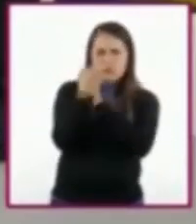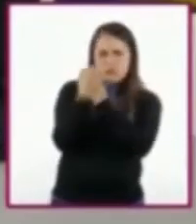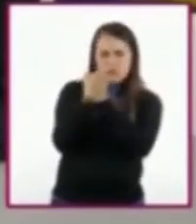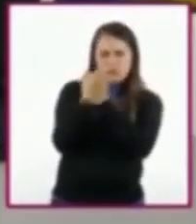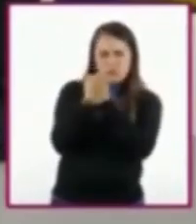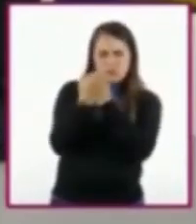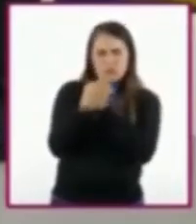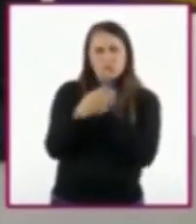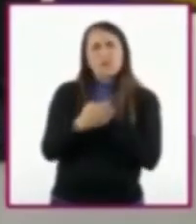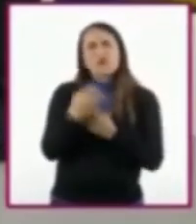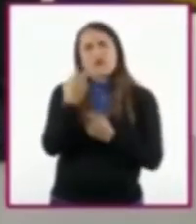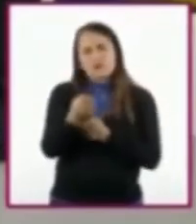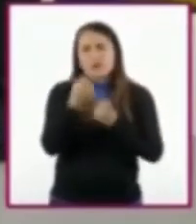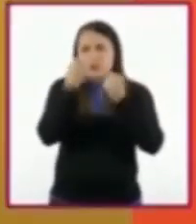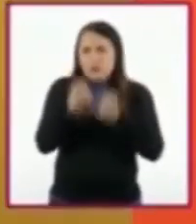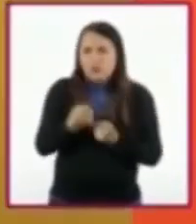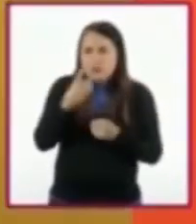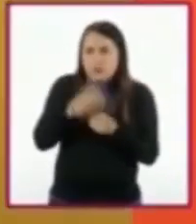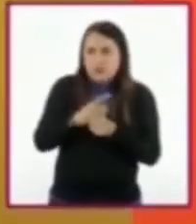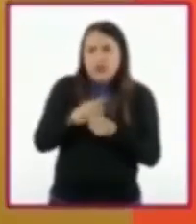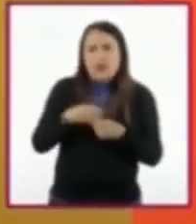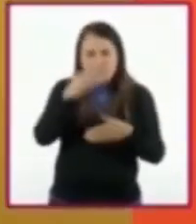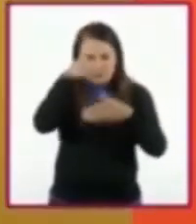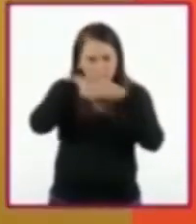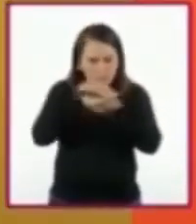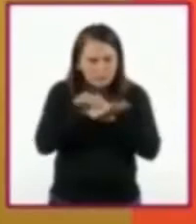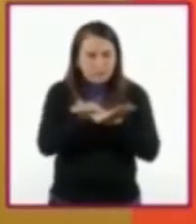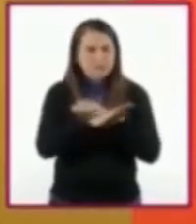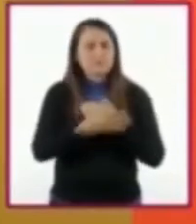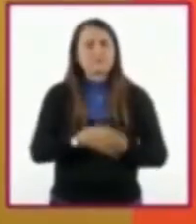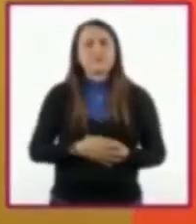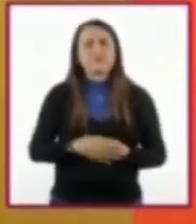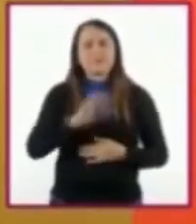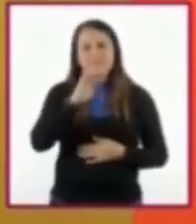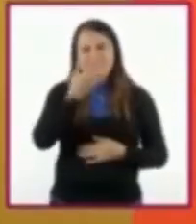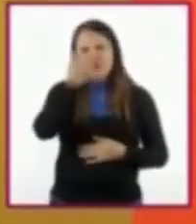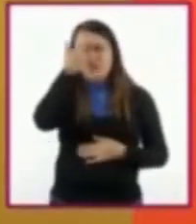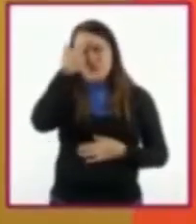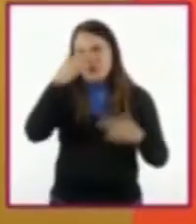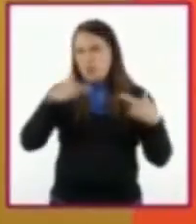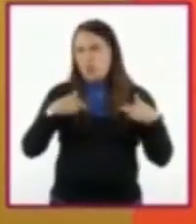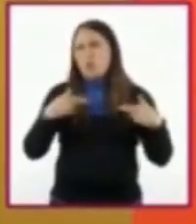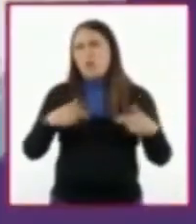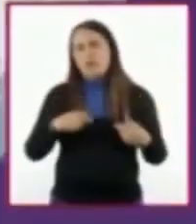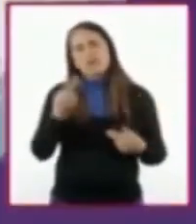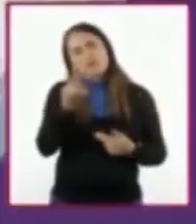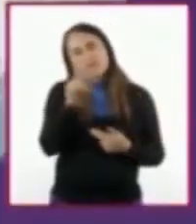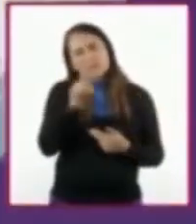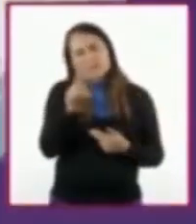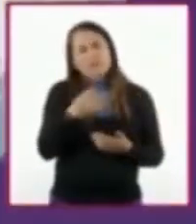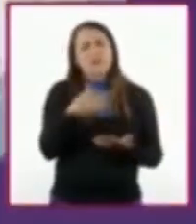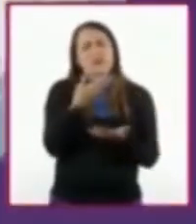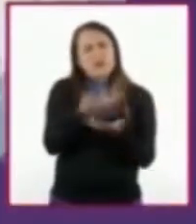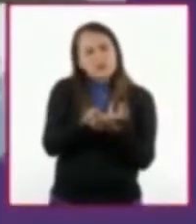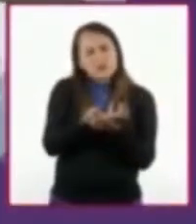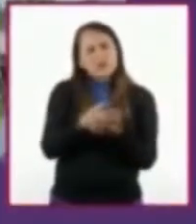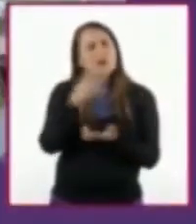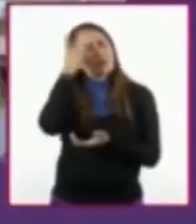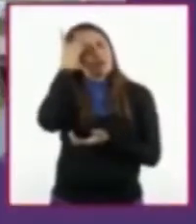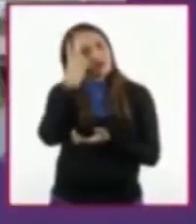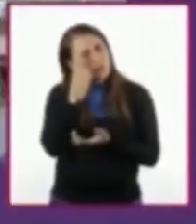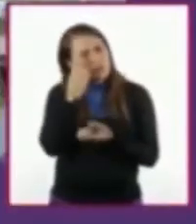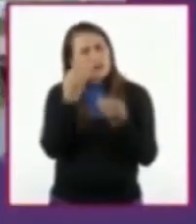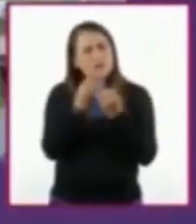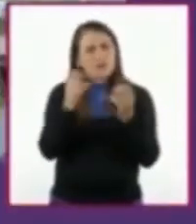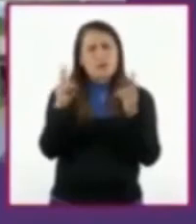necesidades de abrigo y seguridad. Recordemos que el ser humano tiene la necesidad de descansar y dormir, también de